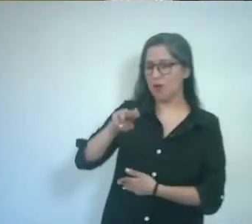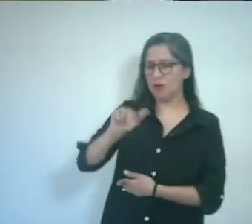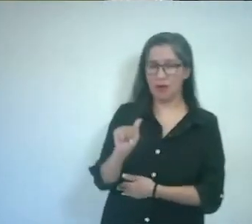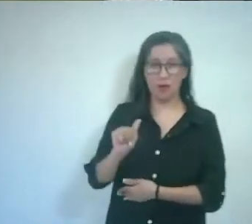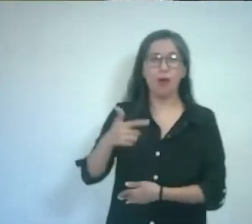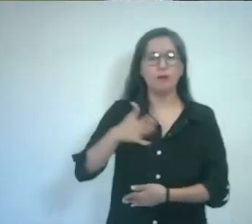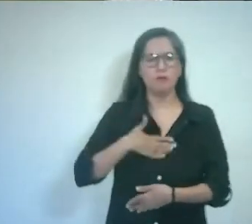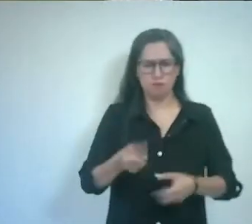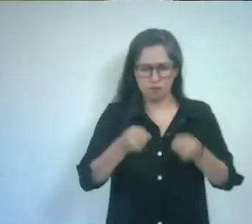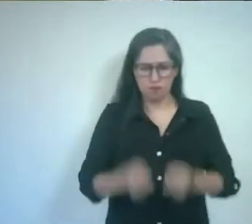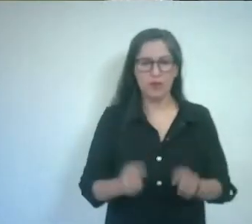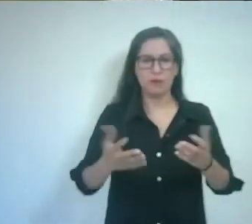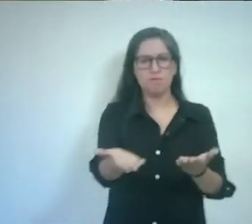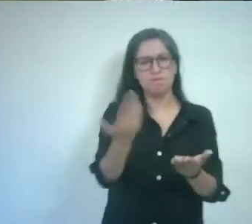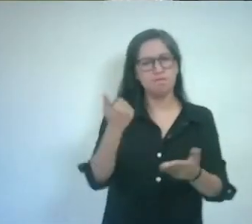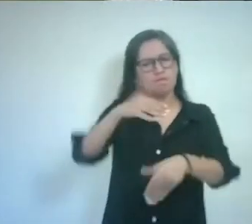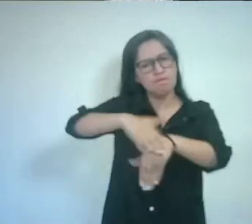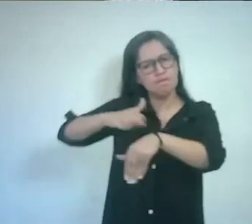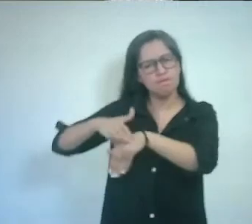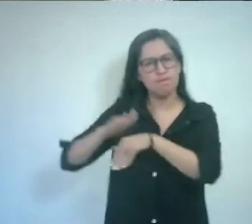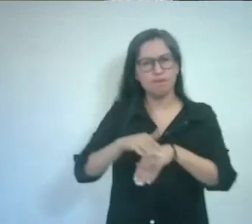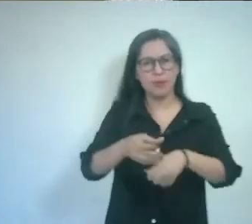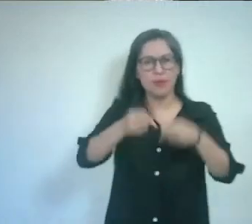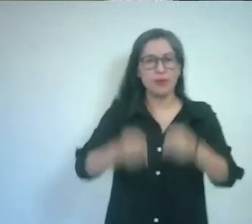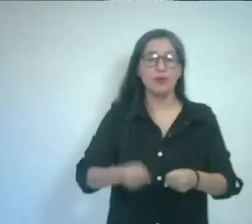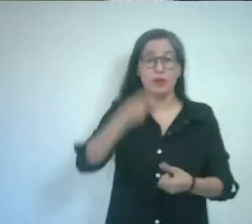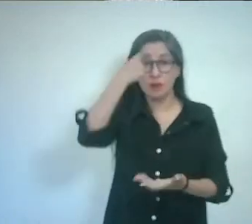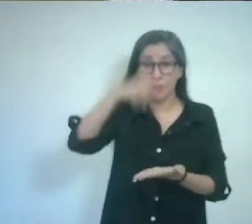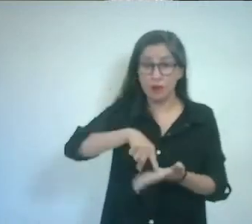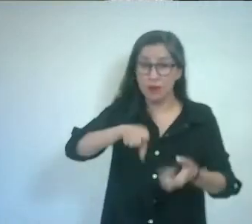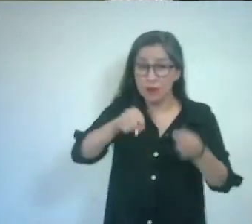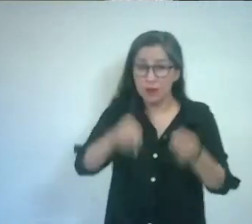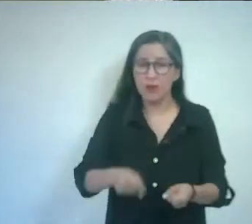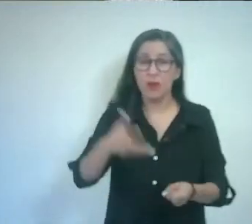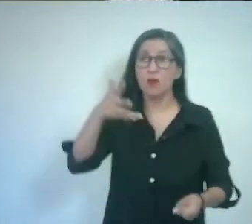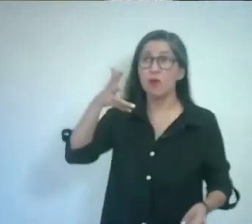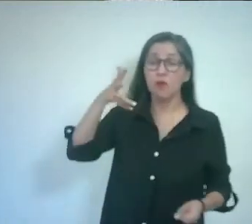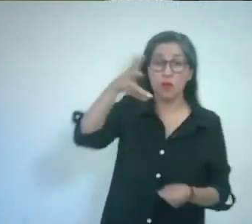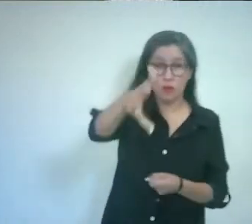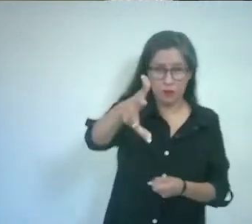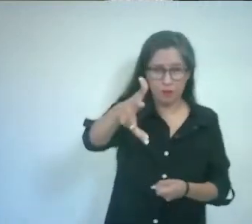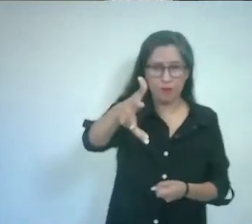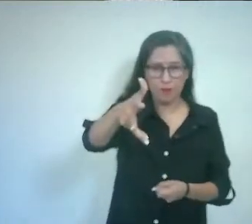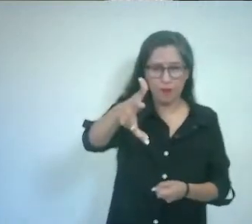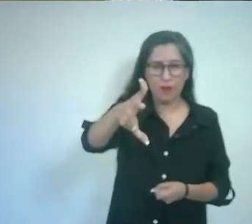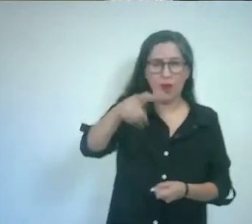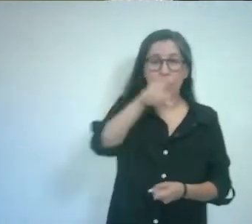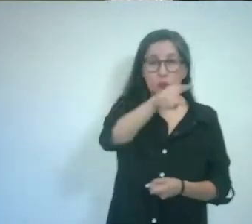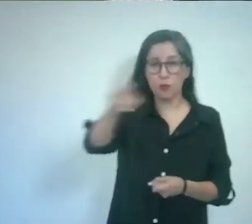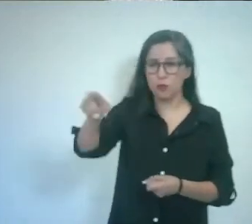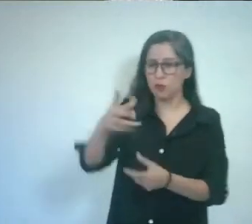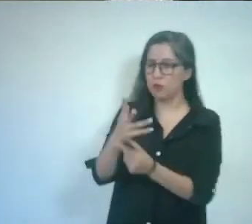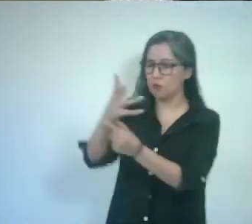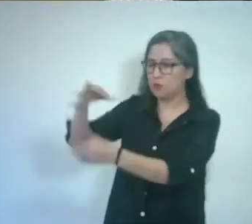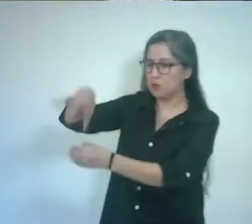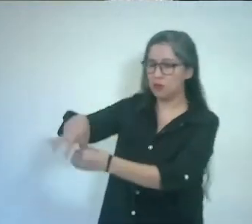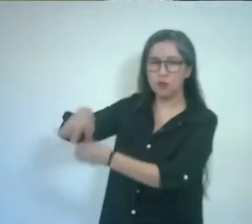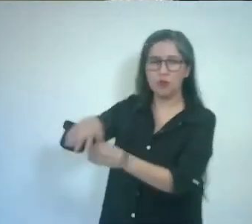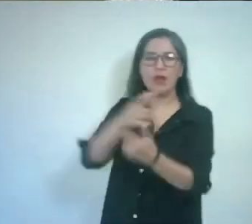civilidad y convicción de ideales, a la firme definición del futuro con el poder de su voto libre y sin